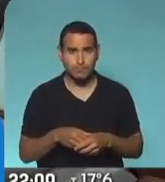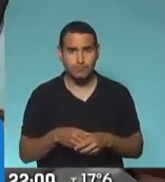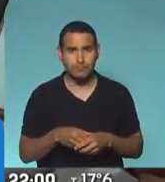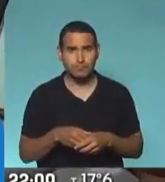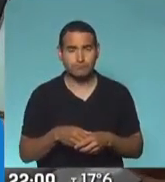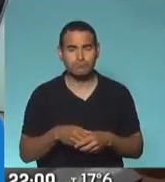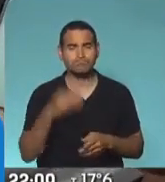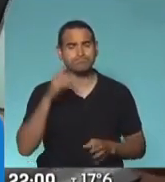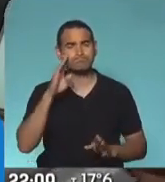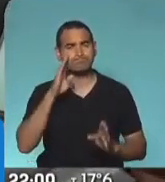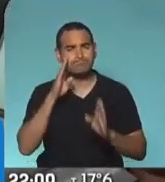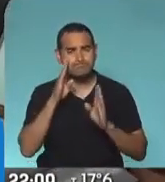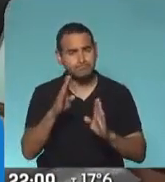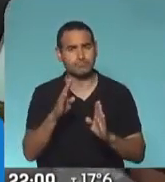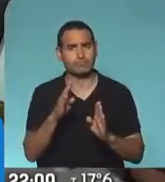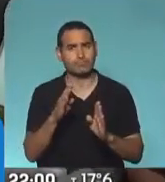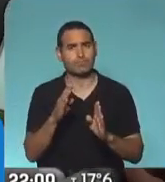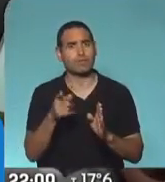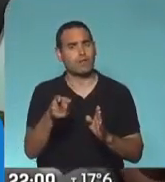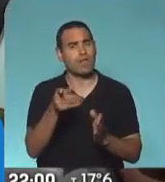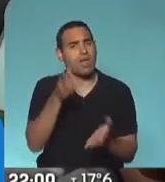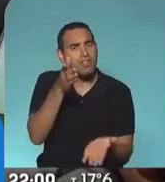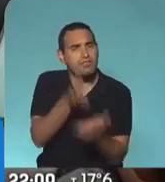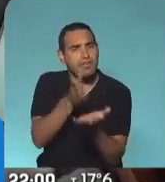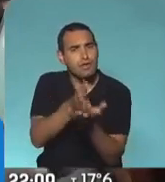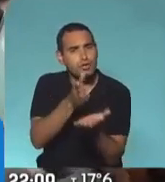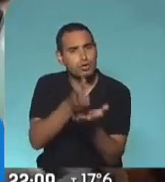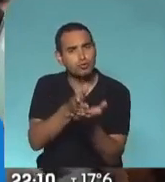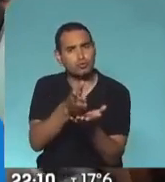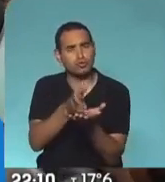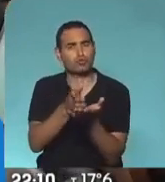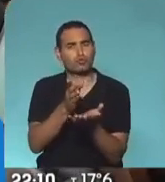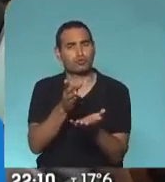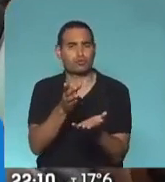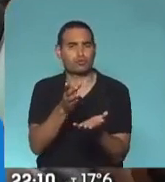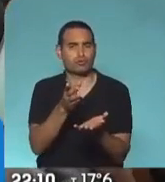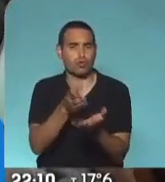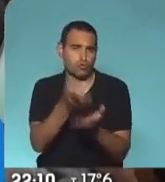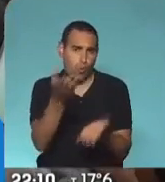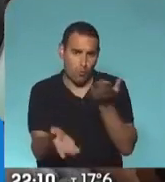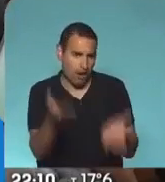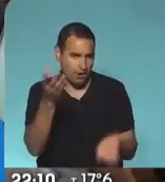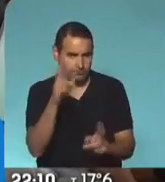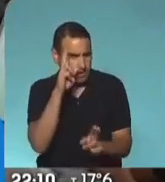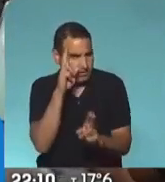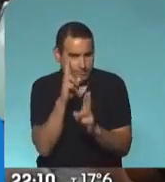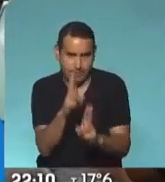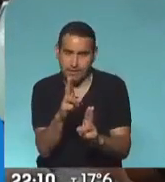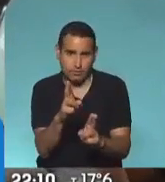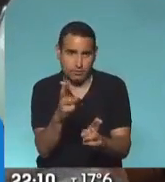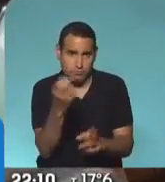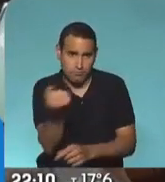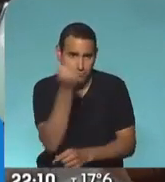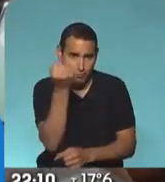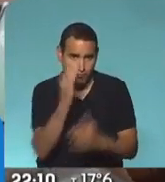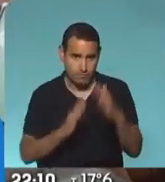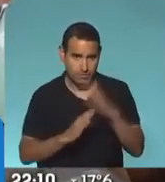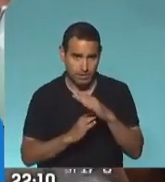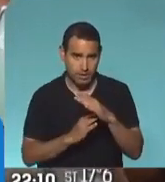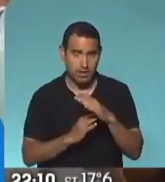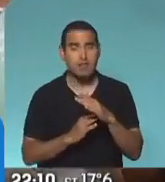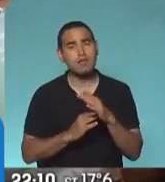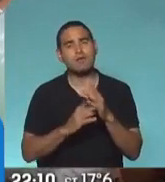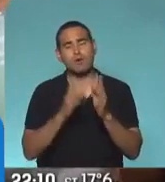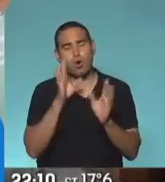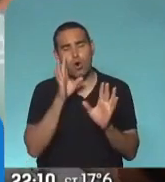buscar el fortalecimiento de los derechos y respeto de los derechos humanos, de los derechos fundamentales. por supuesto